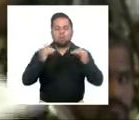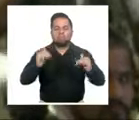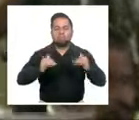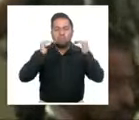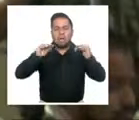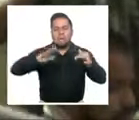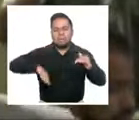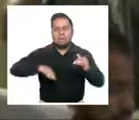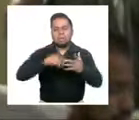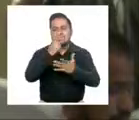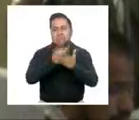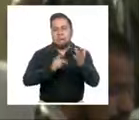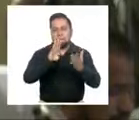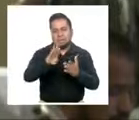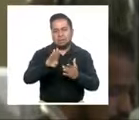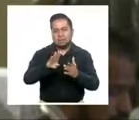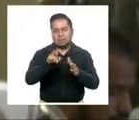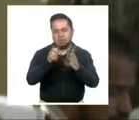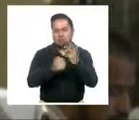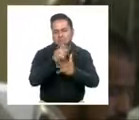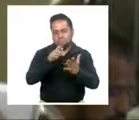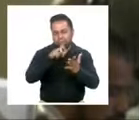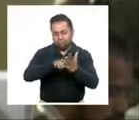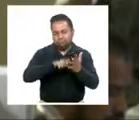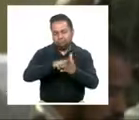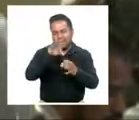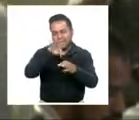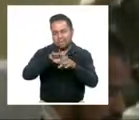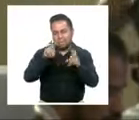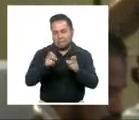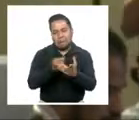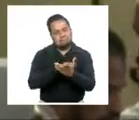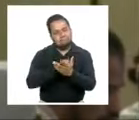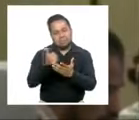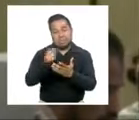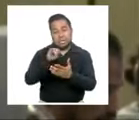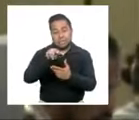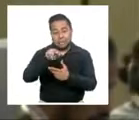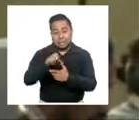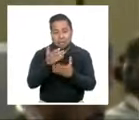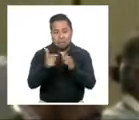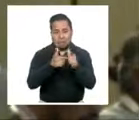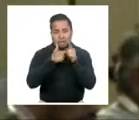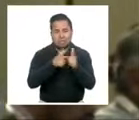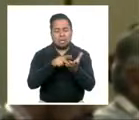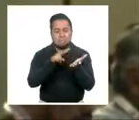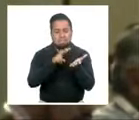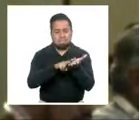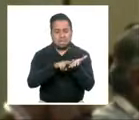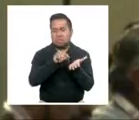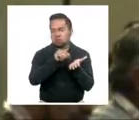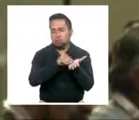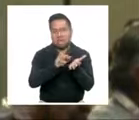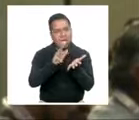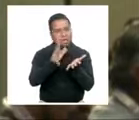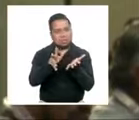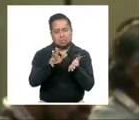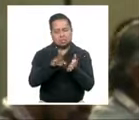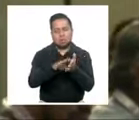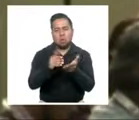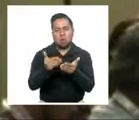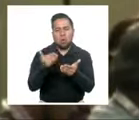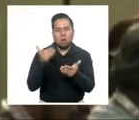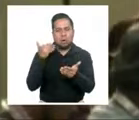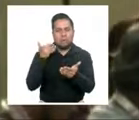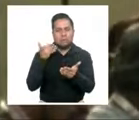el plan B de la reforma electoral. Por lo consiguiente, el INE continúa vigente como lo tenía antes,